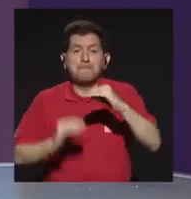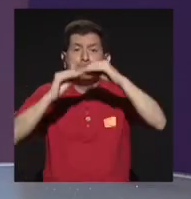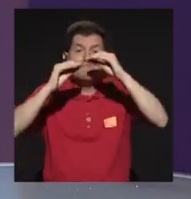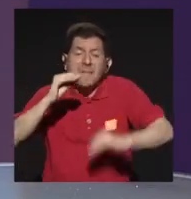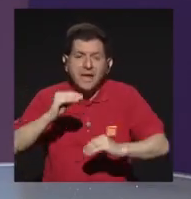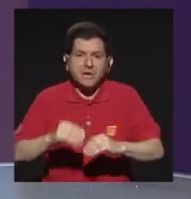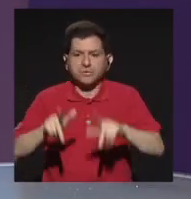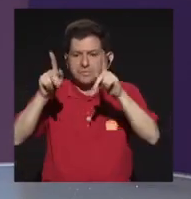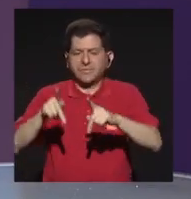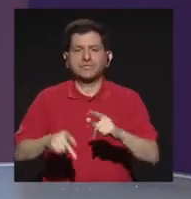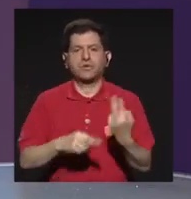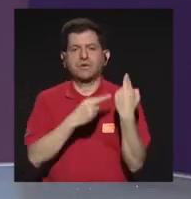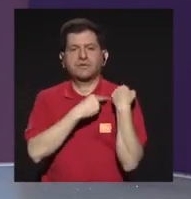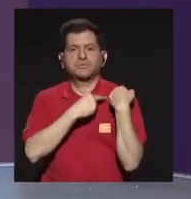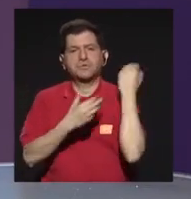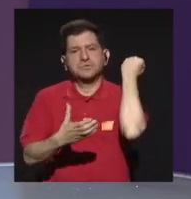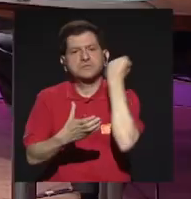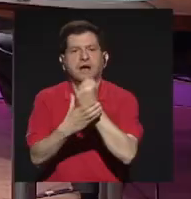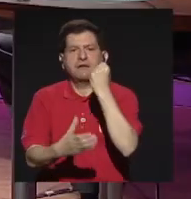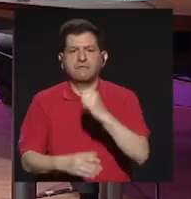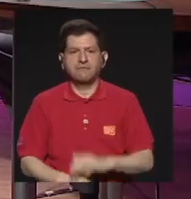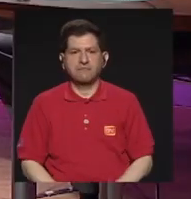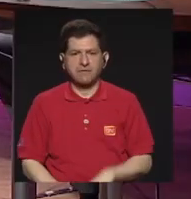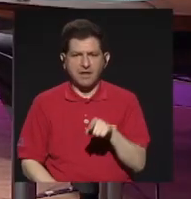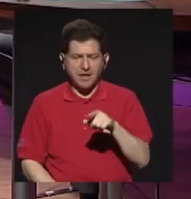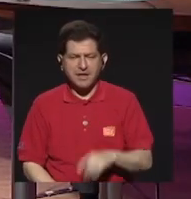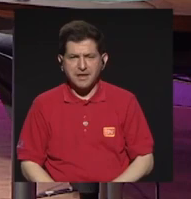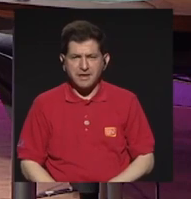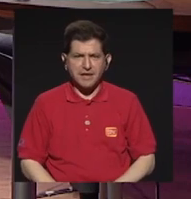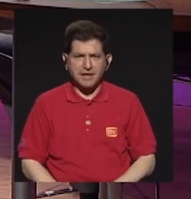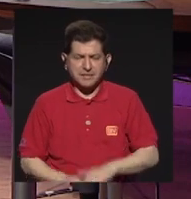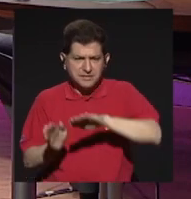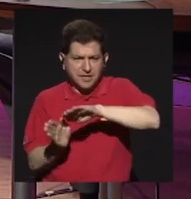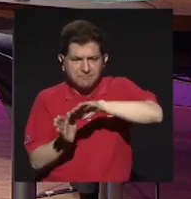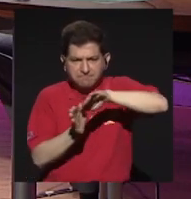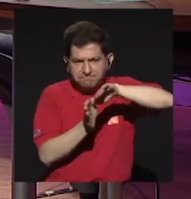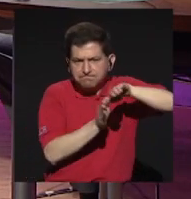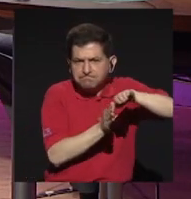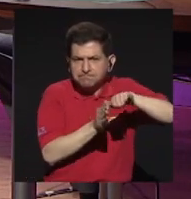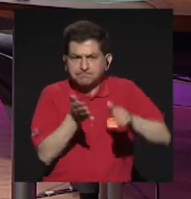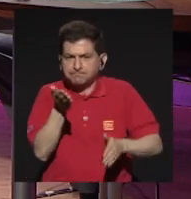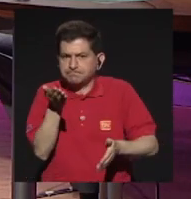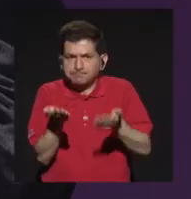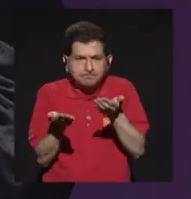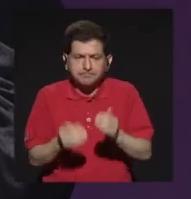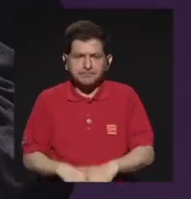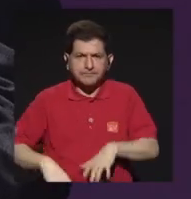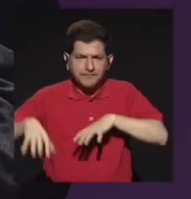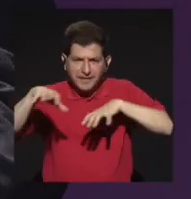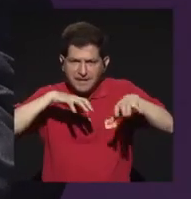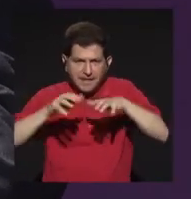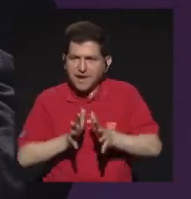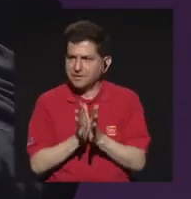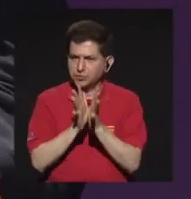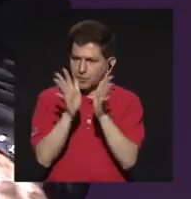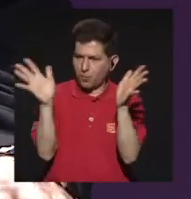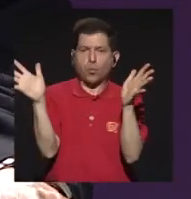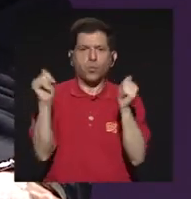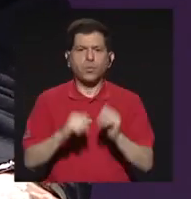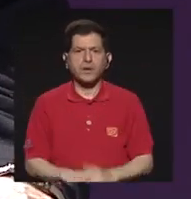feminicida y ese desplazamiento de la de la acción pública